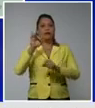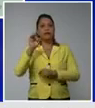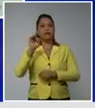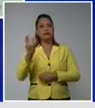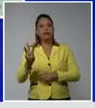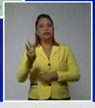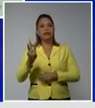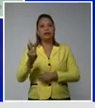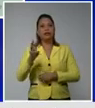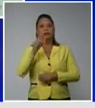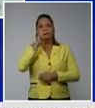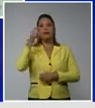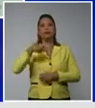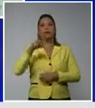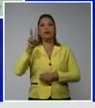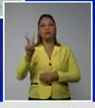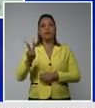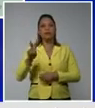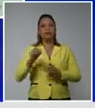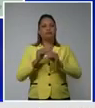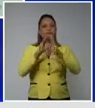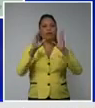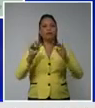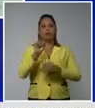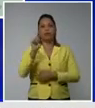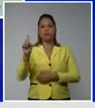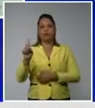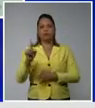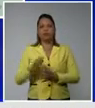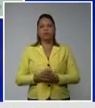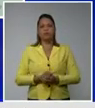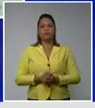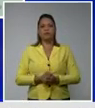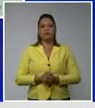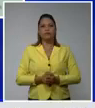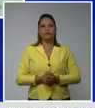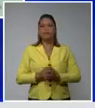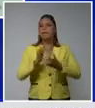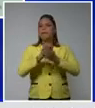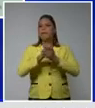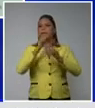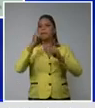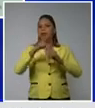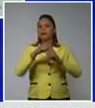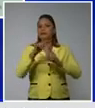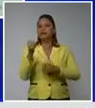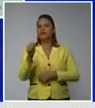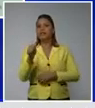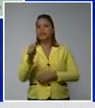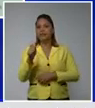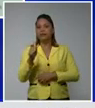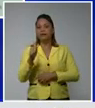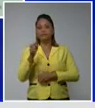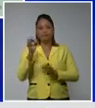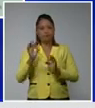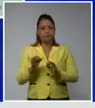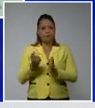con 2 y Madruga con 1. En Matanzas, 10 casos autóctonos